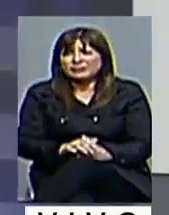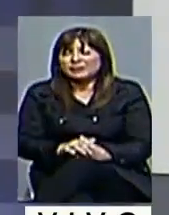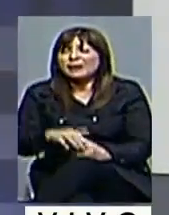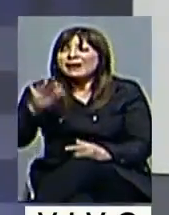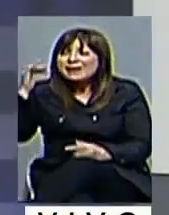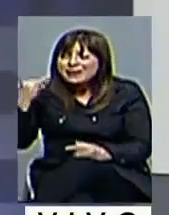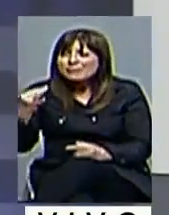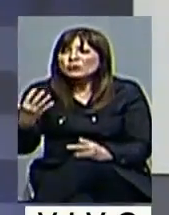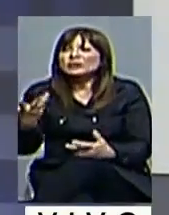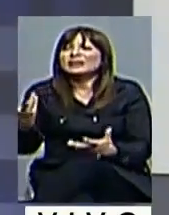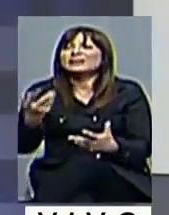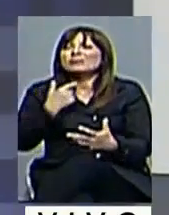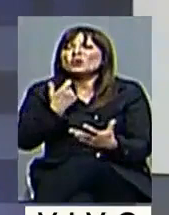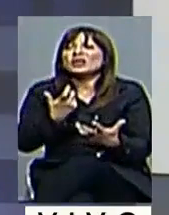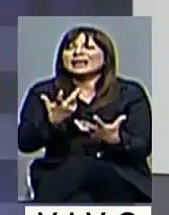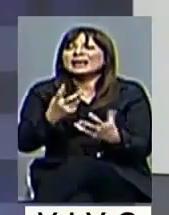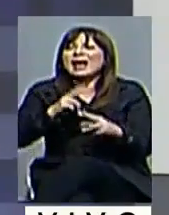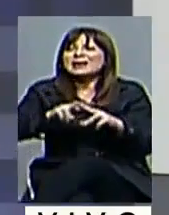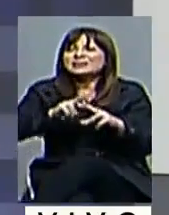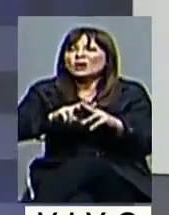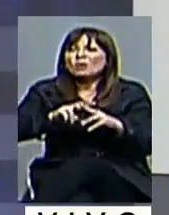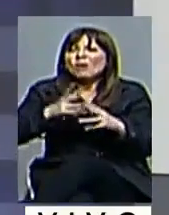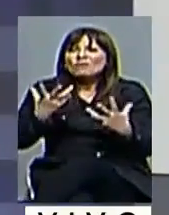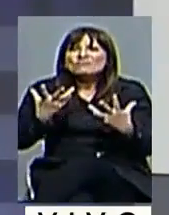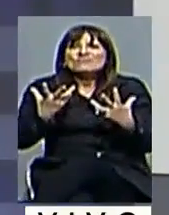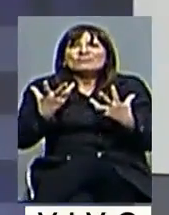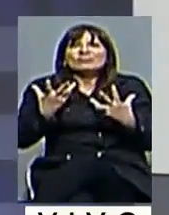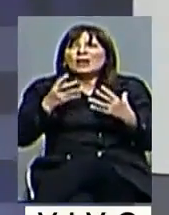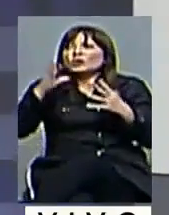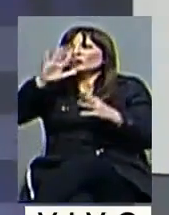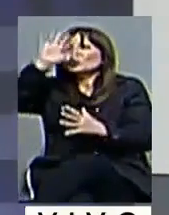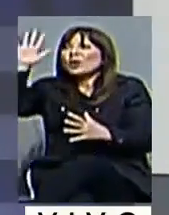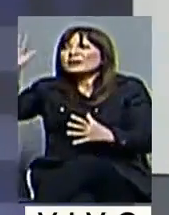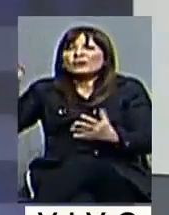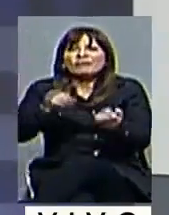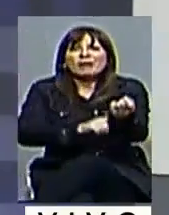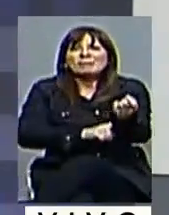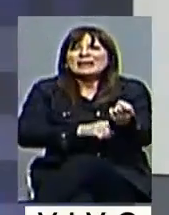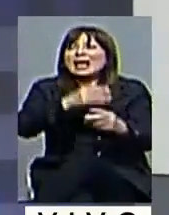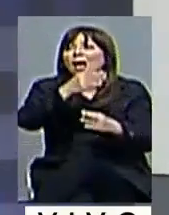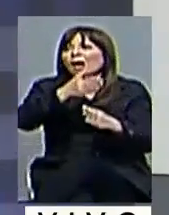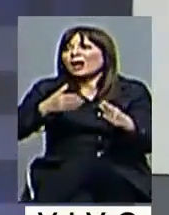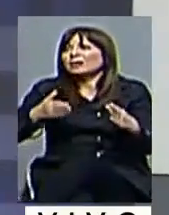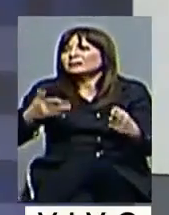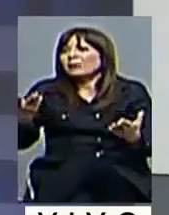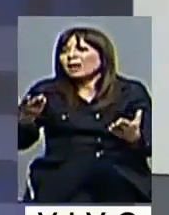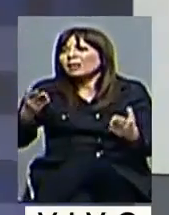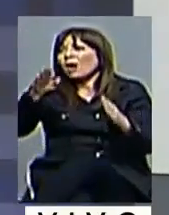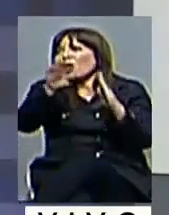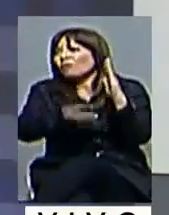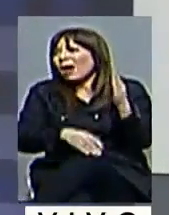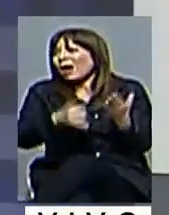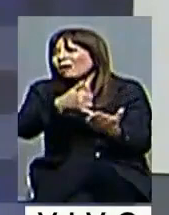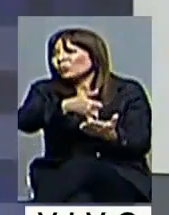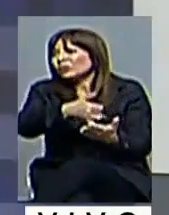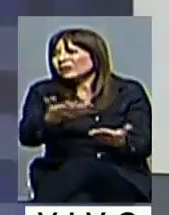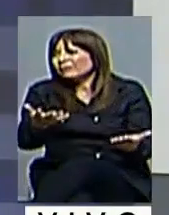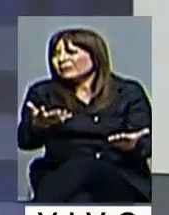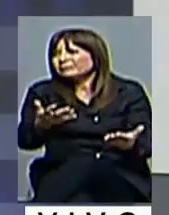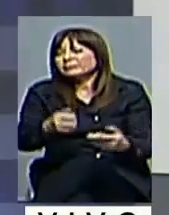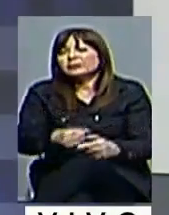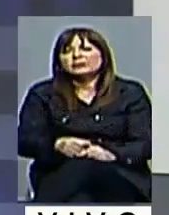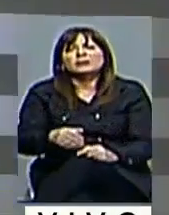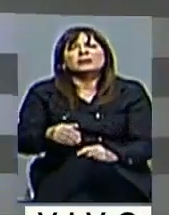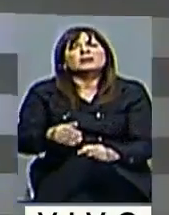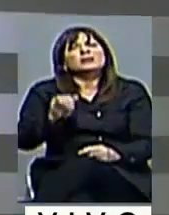Es importante porque constituye una aspiración de la familia, especialmente la familia de clase media baja y las familias populares. Es que, ¿sabes qué pasa? Si no tienes